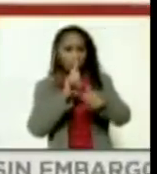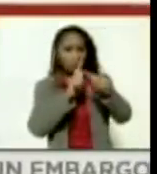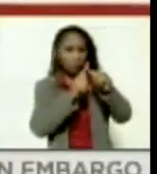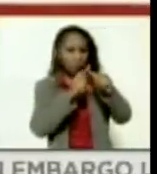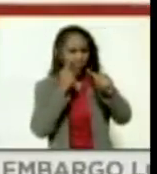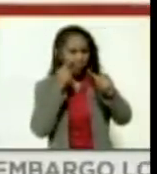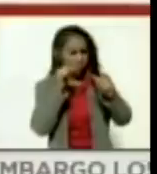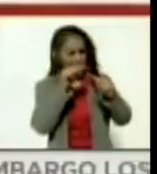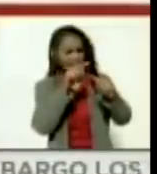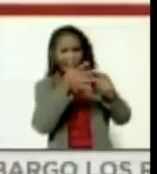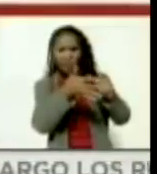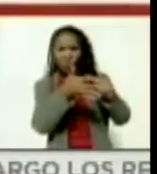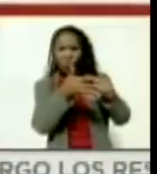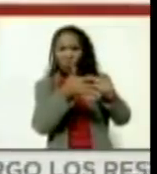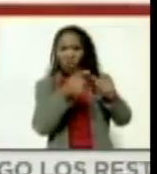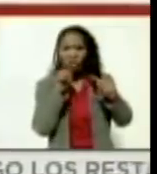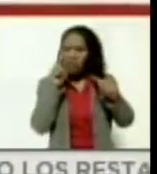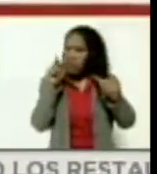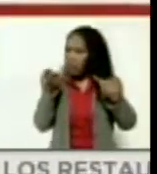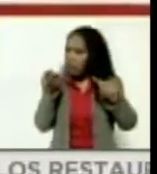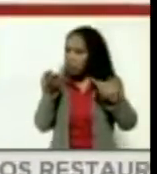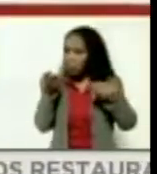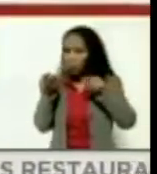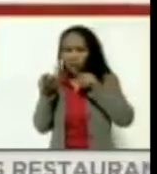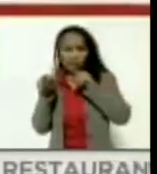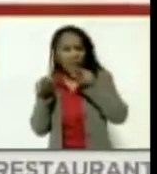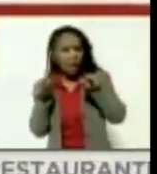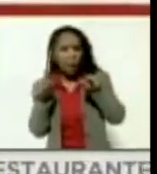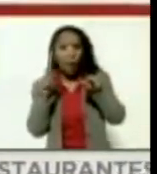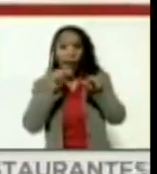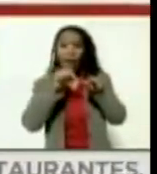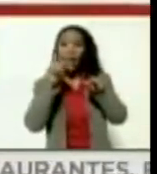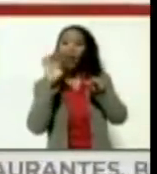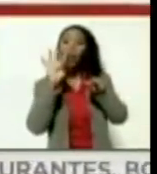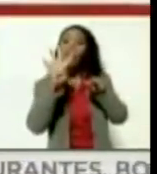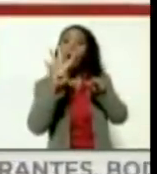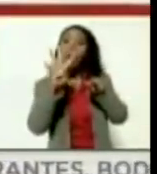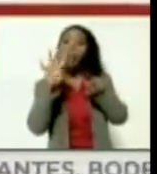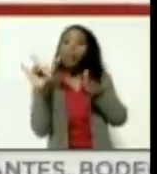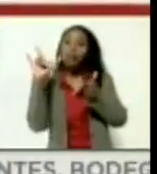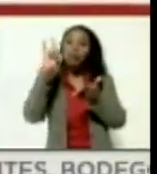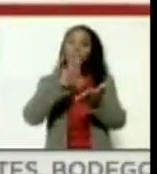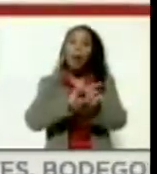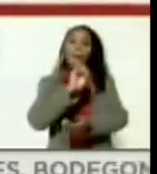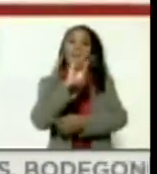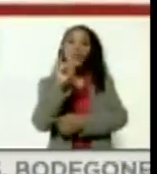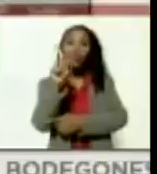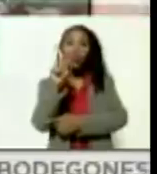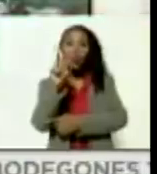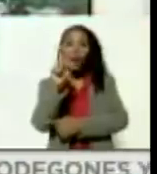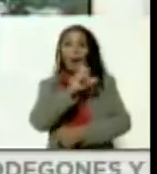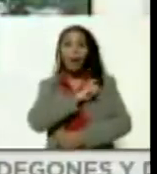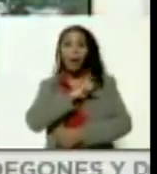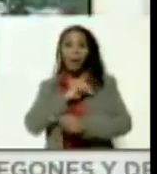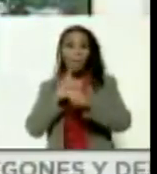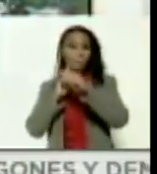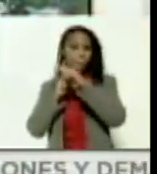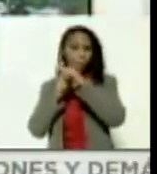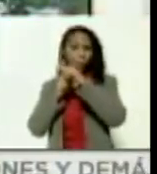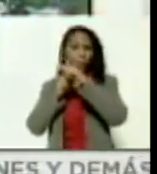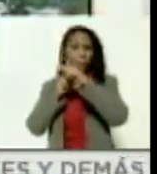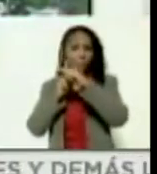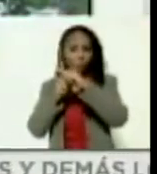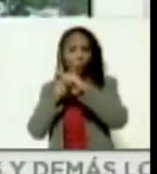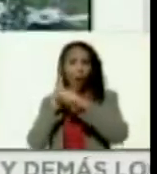indicios. Esos indicios, estas cuatro aeronaves desde el 21 de enero. Estas